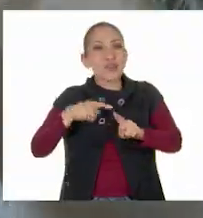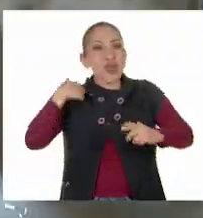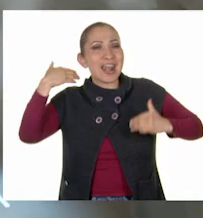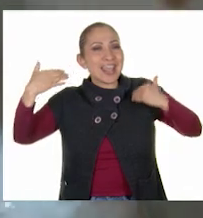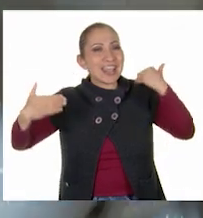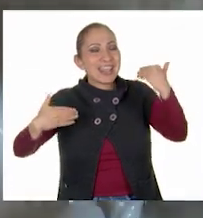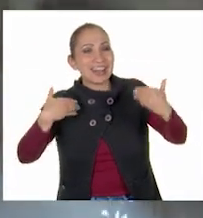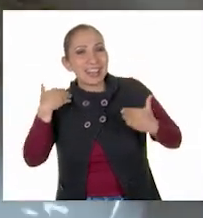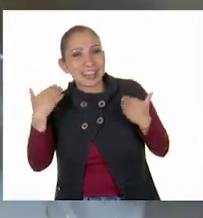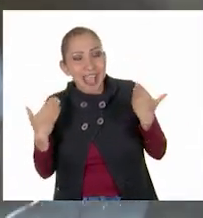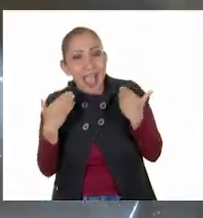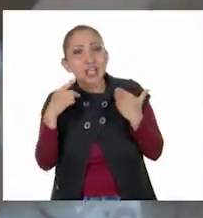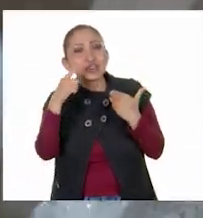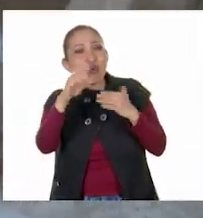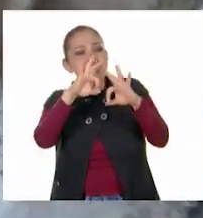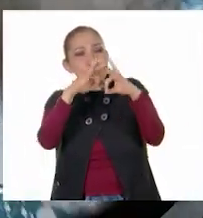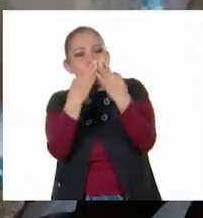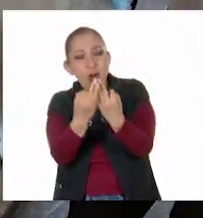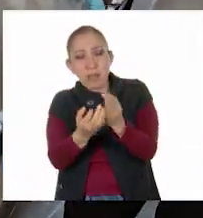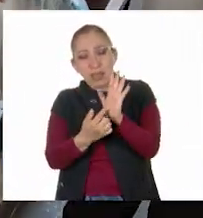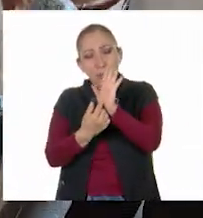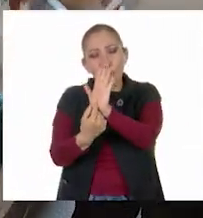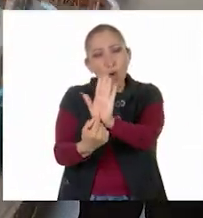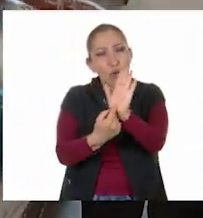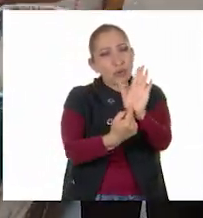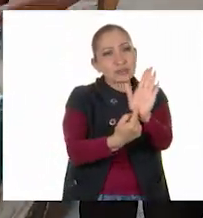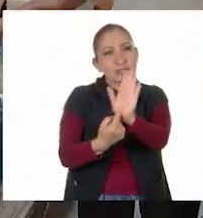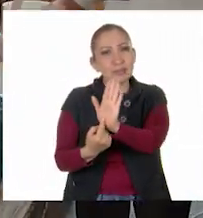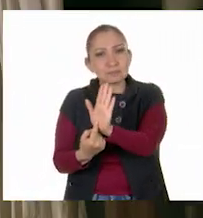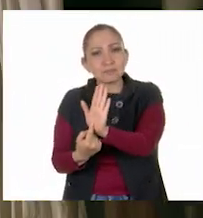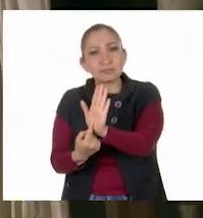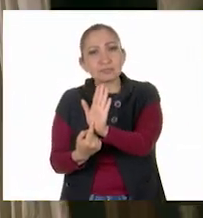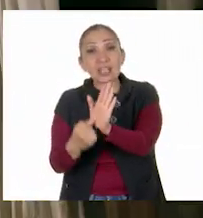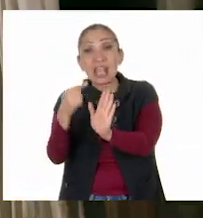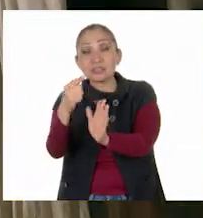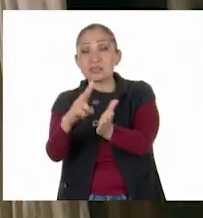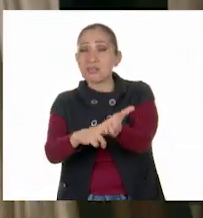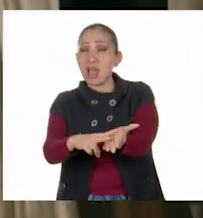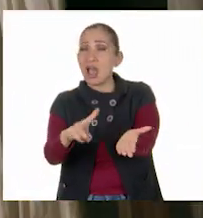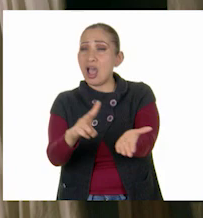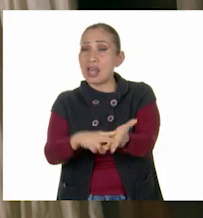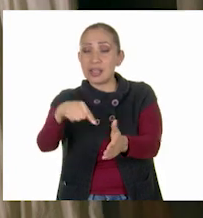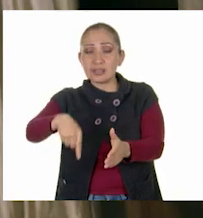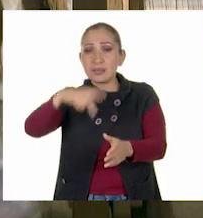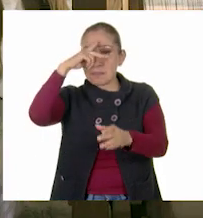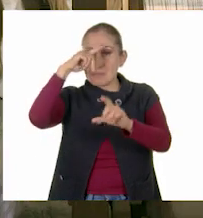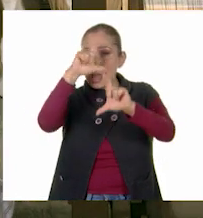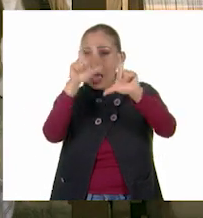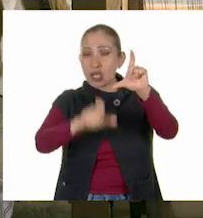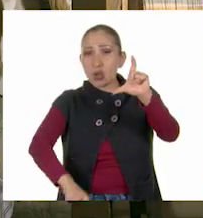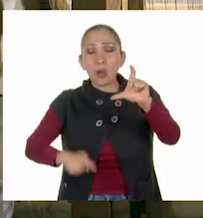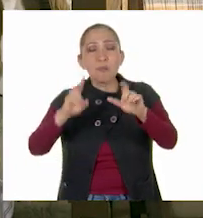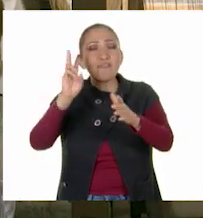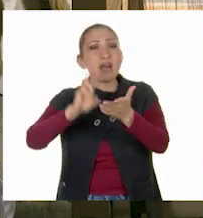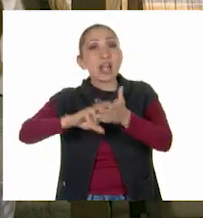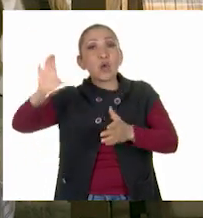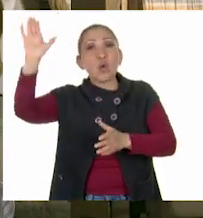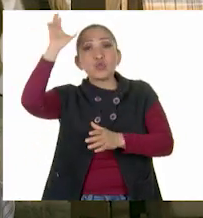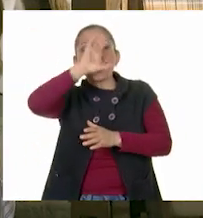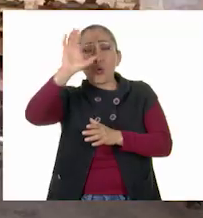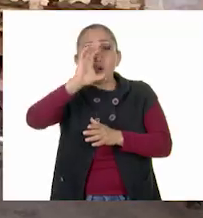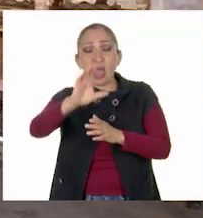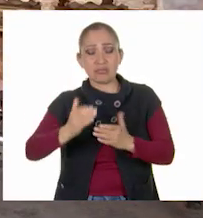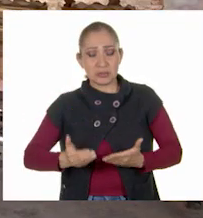alegría, sus formas de expresión. Son tesoros de nuestro país, joyas culturales